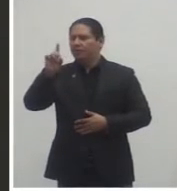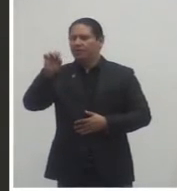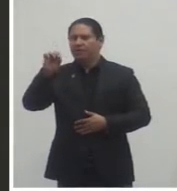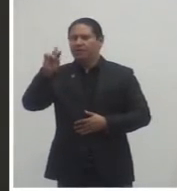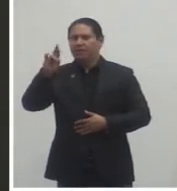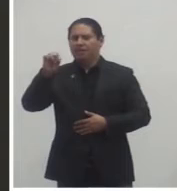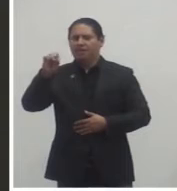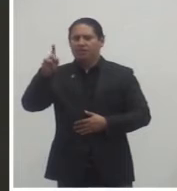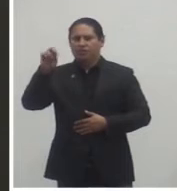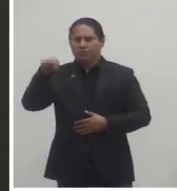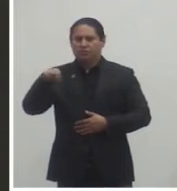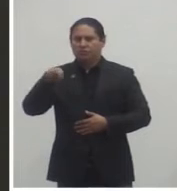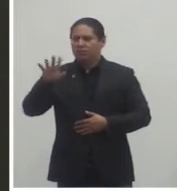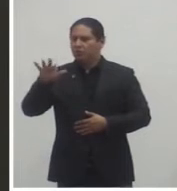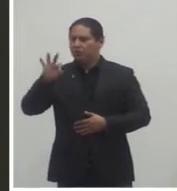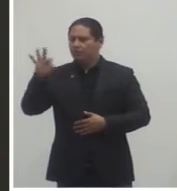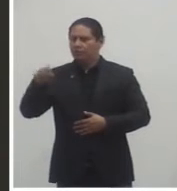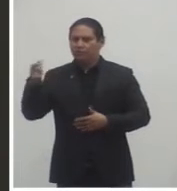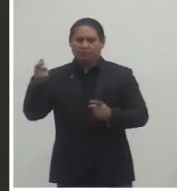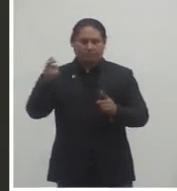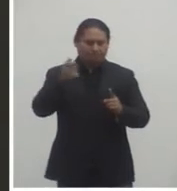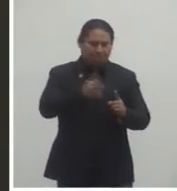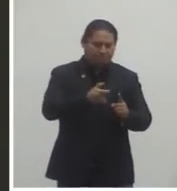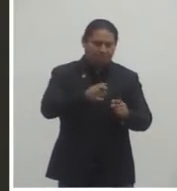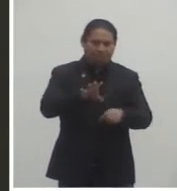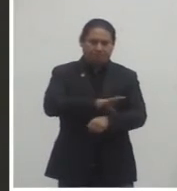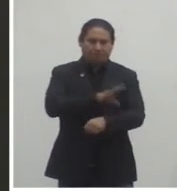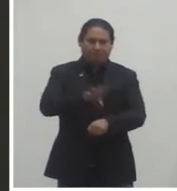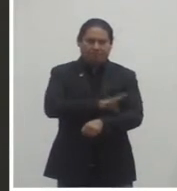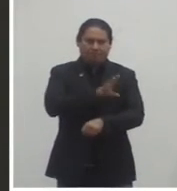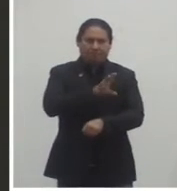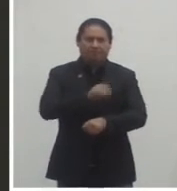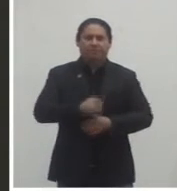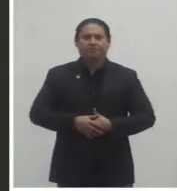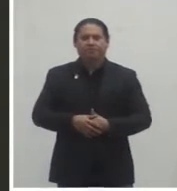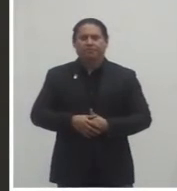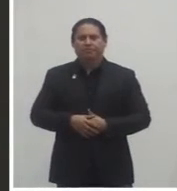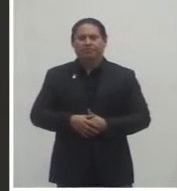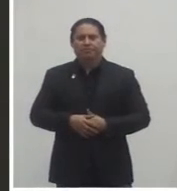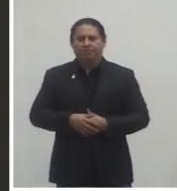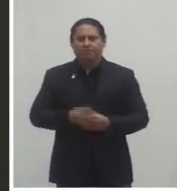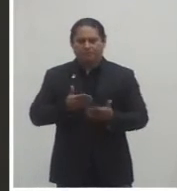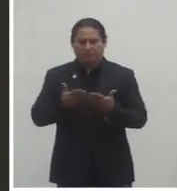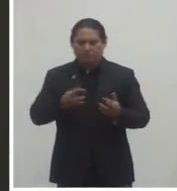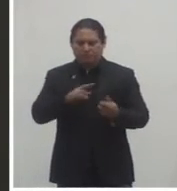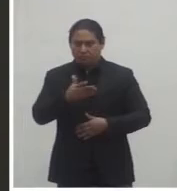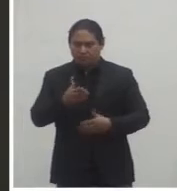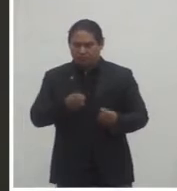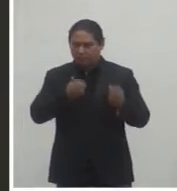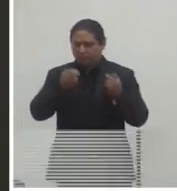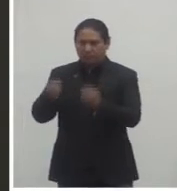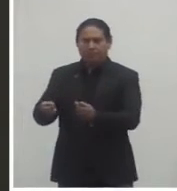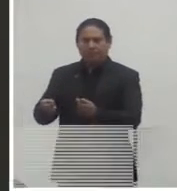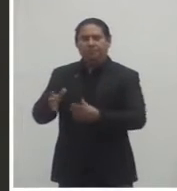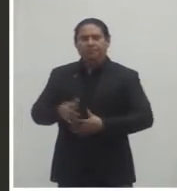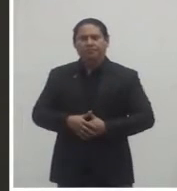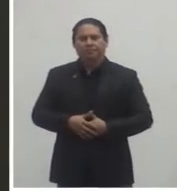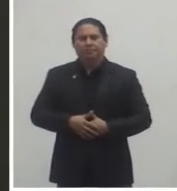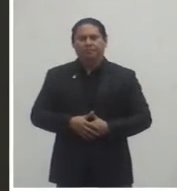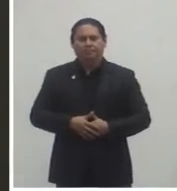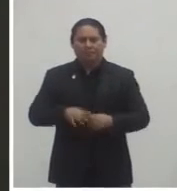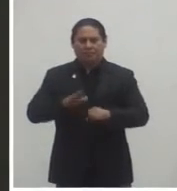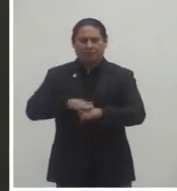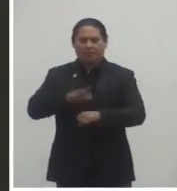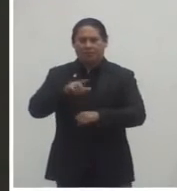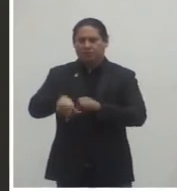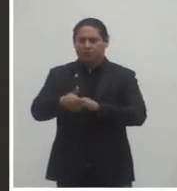La federación recibió más del 50% de la energía limpia con la que cuenta hoy, es decir, más